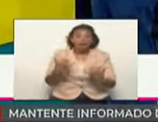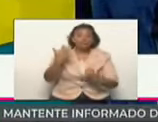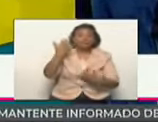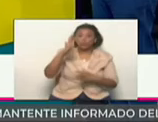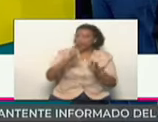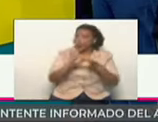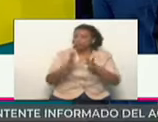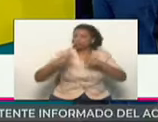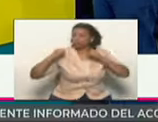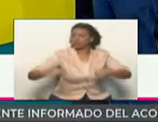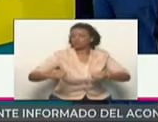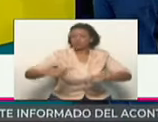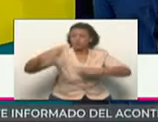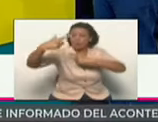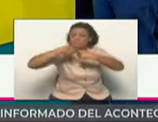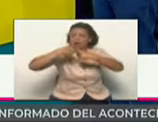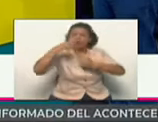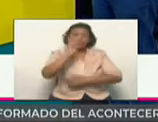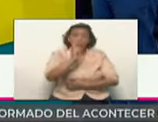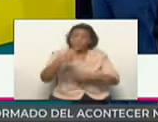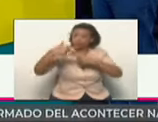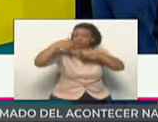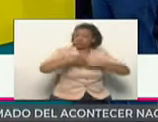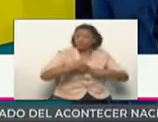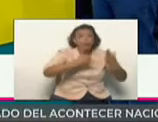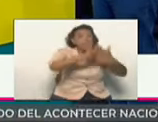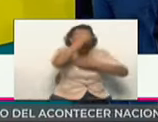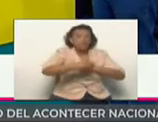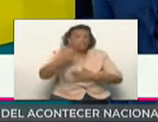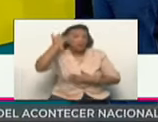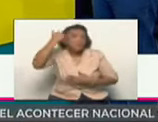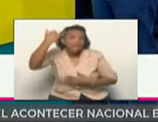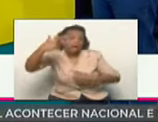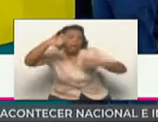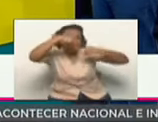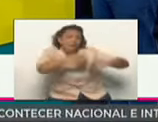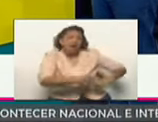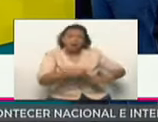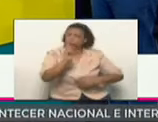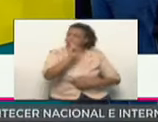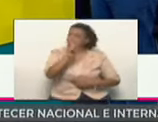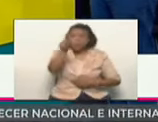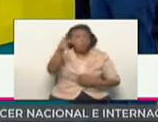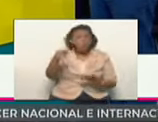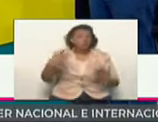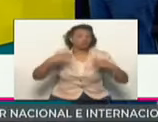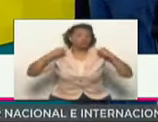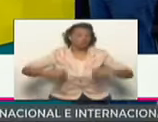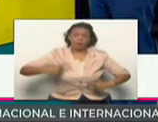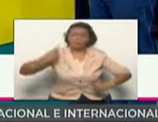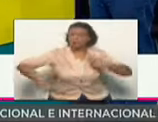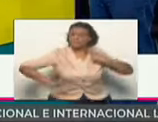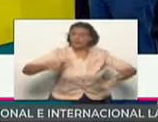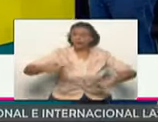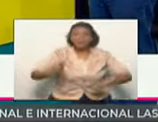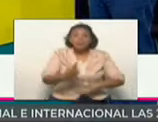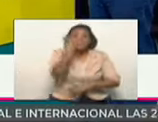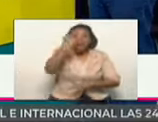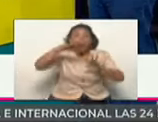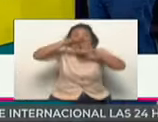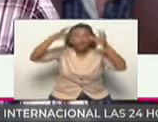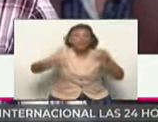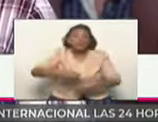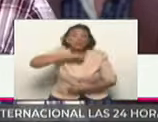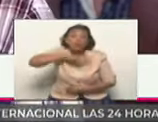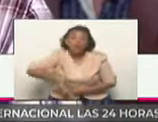no colonialistas. No tienen proyecto colonialista, no tienen proyecto hegemónico. Por primera vez en la historia de la